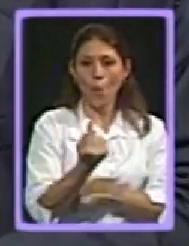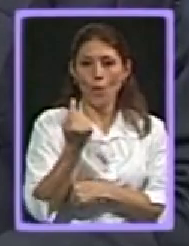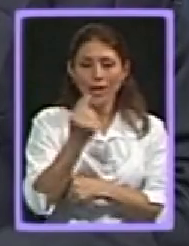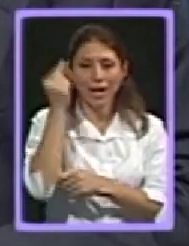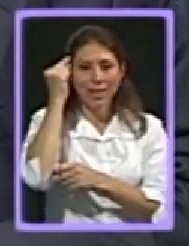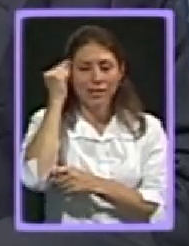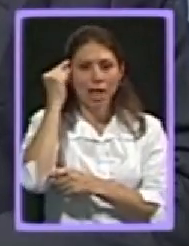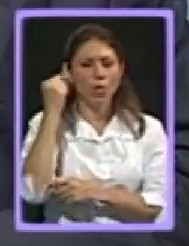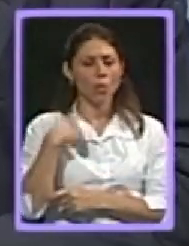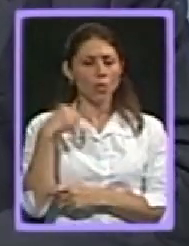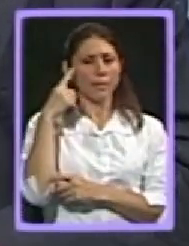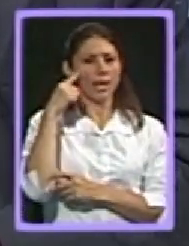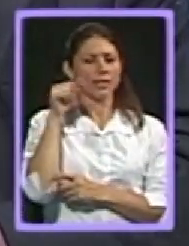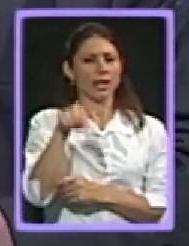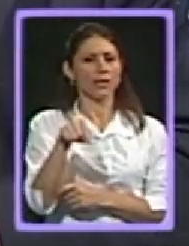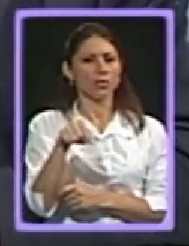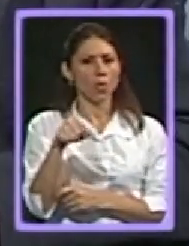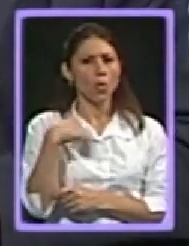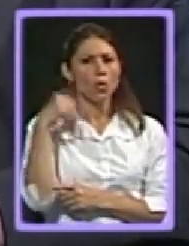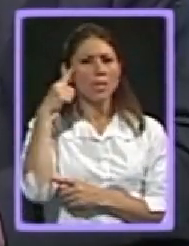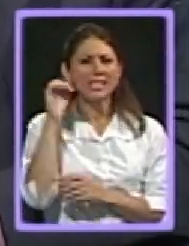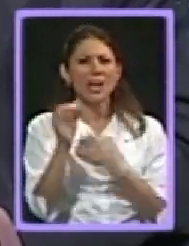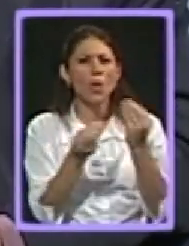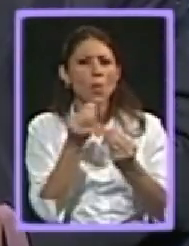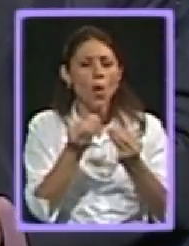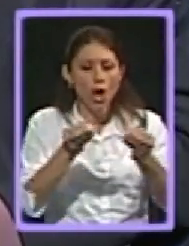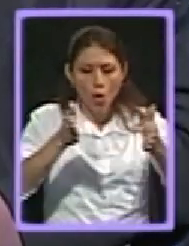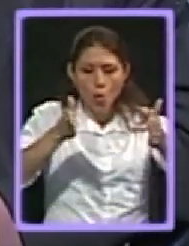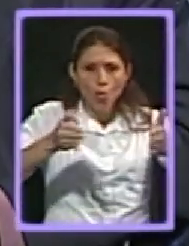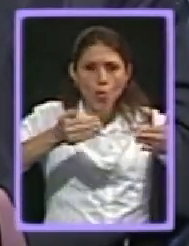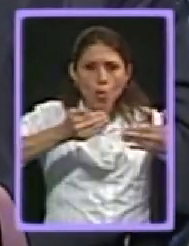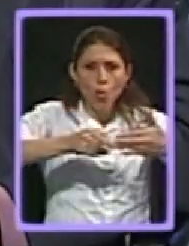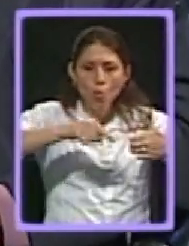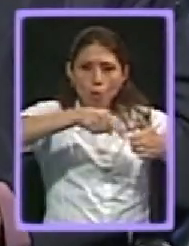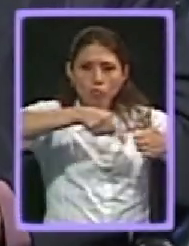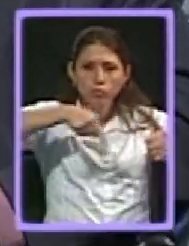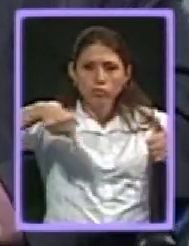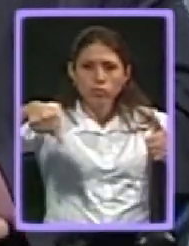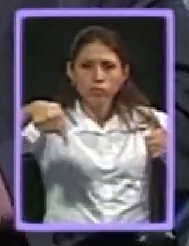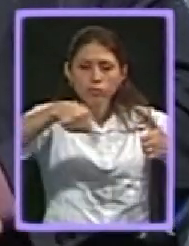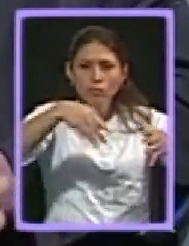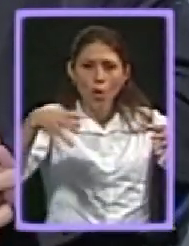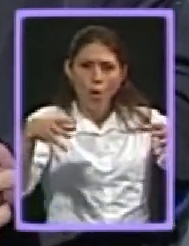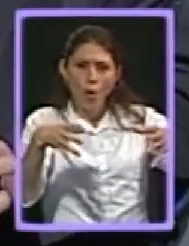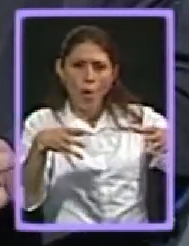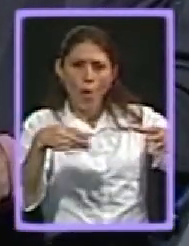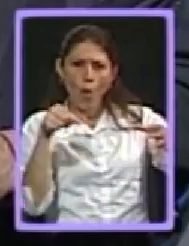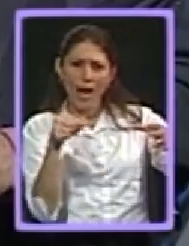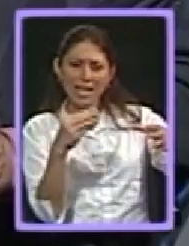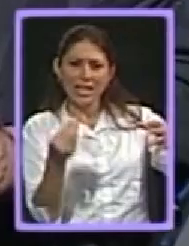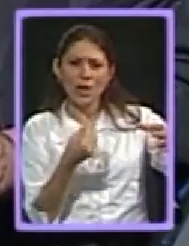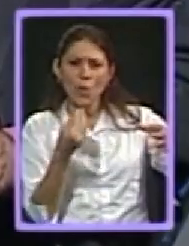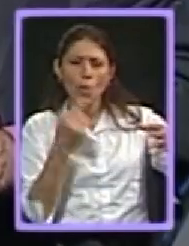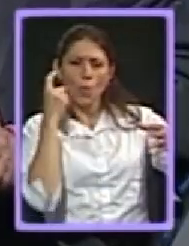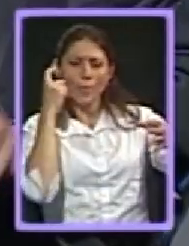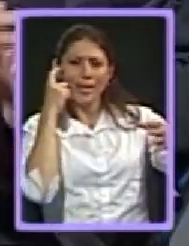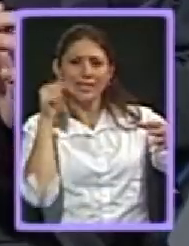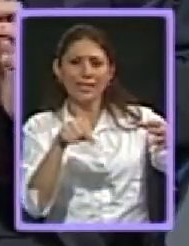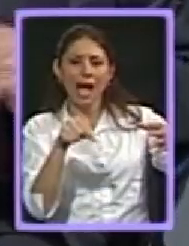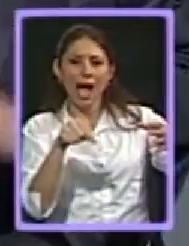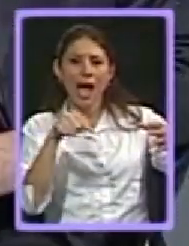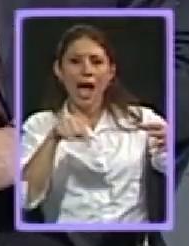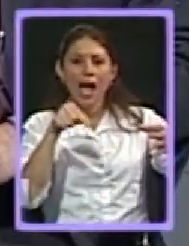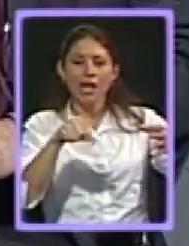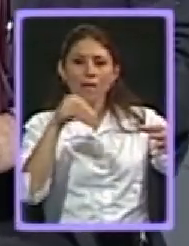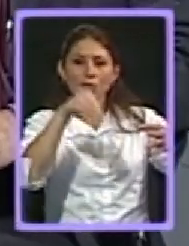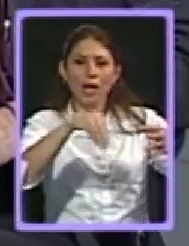cuando piensa en ese concepto se le ocurre un cubo, se le ocurre algo amorfo que vamos a meter de